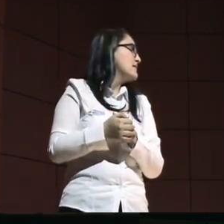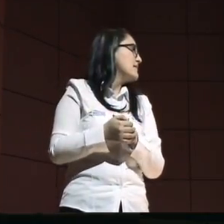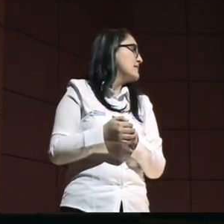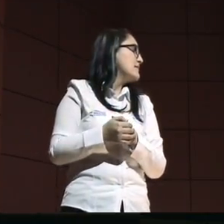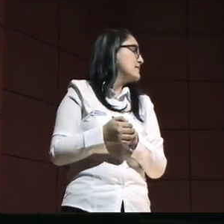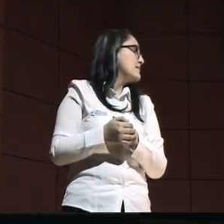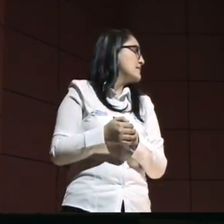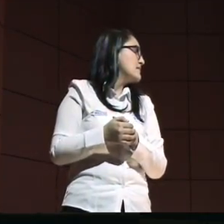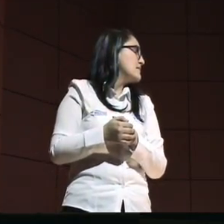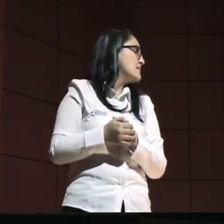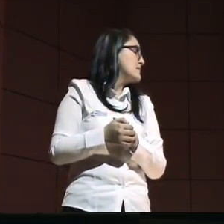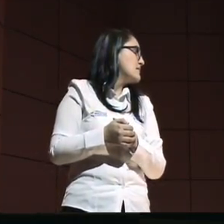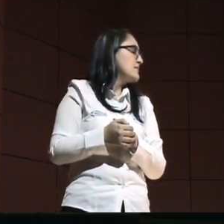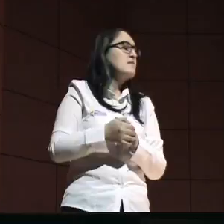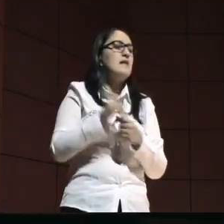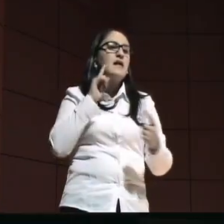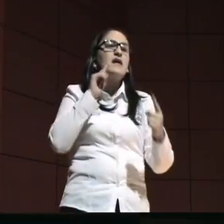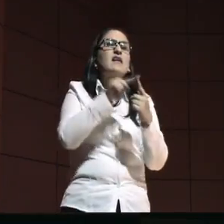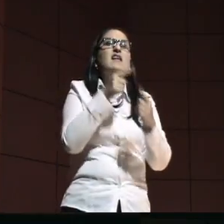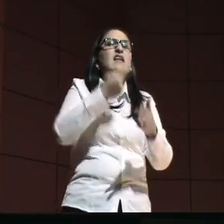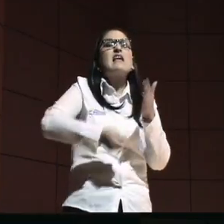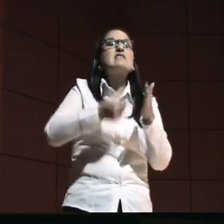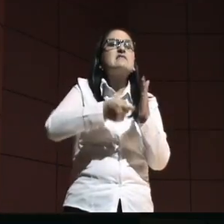me dirigí a lo que es la ciudad.